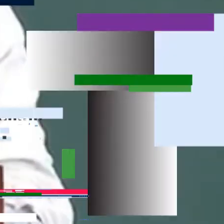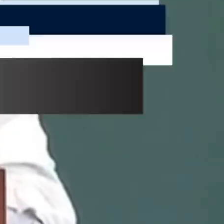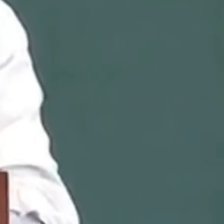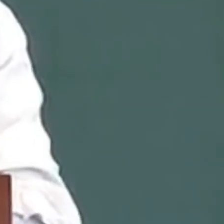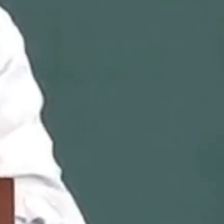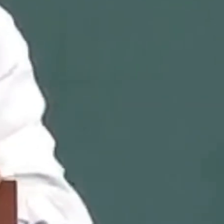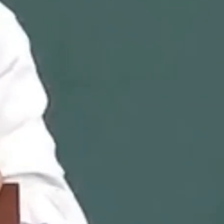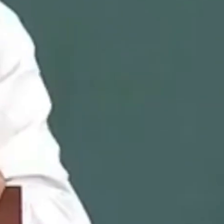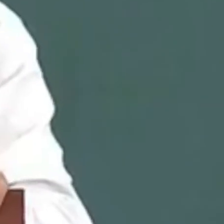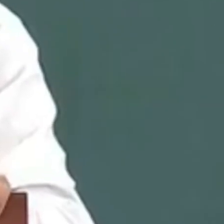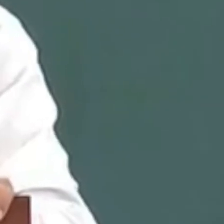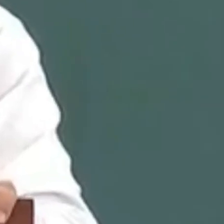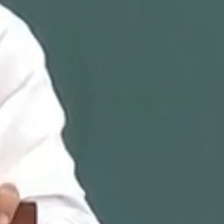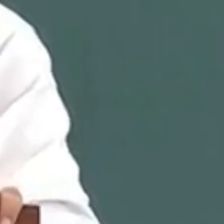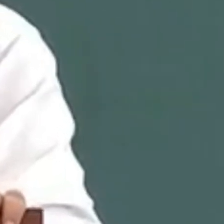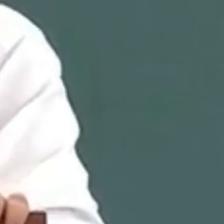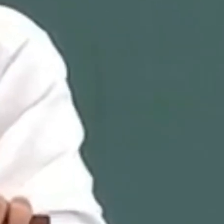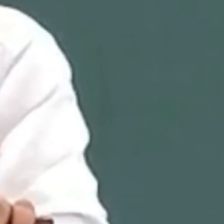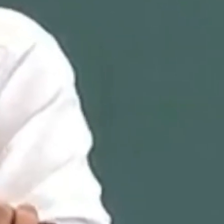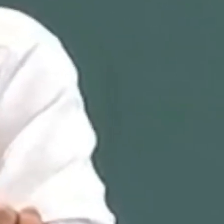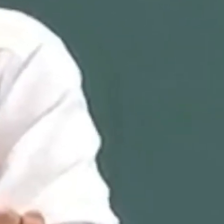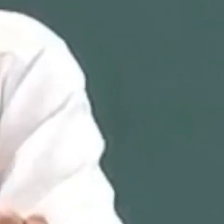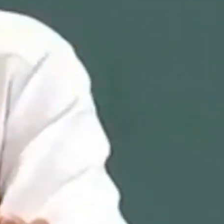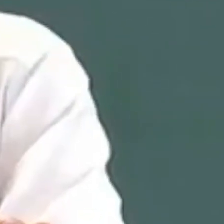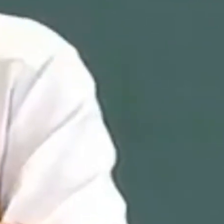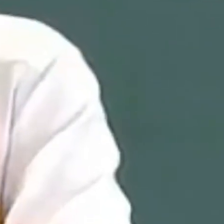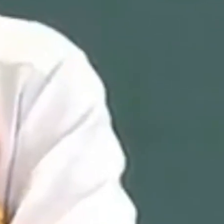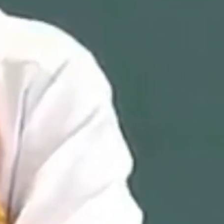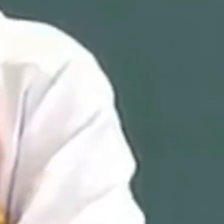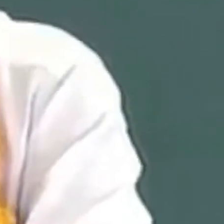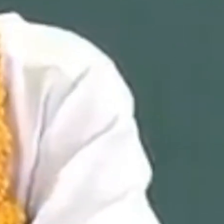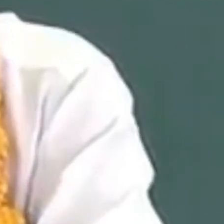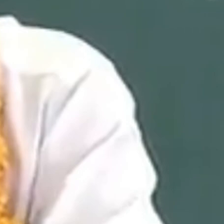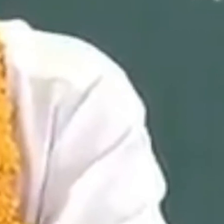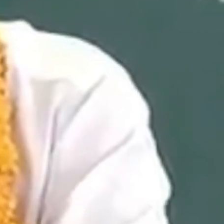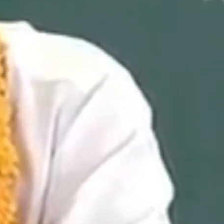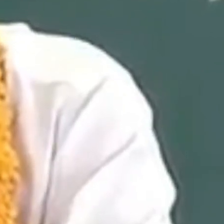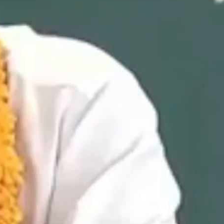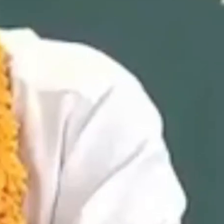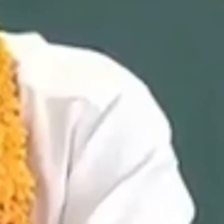Se va a desterrar la corrupción del país y se va a